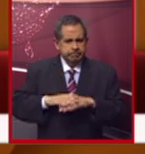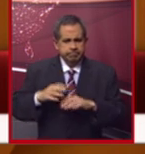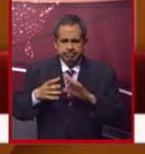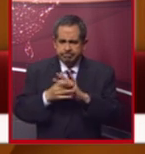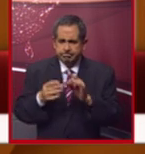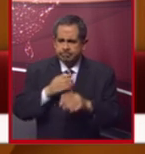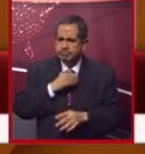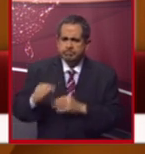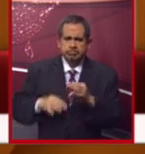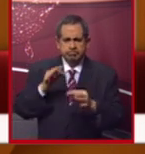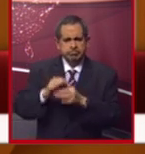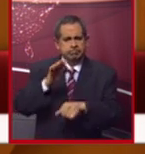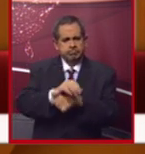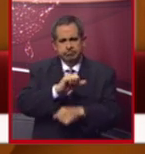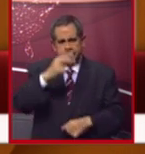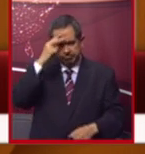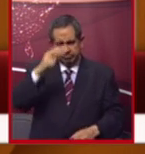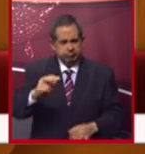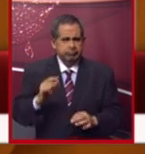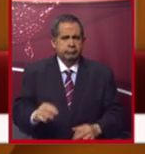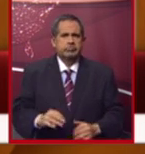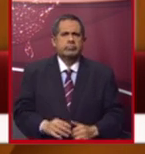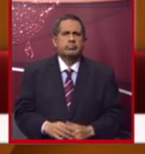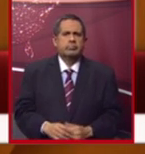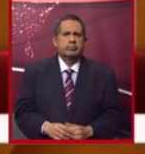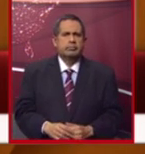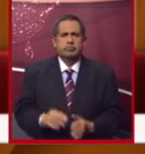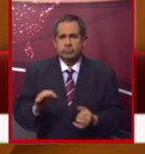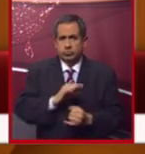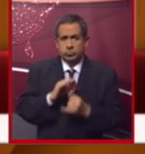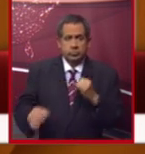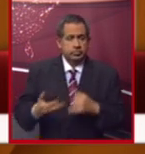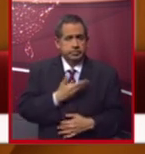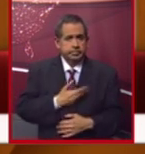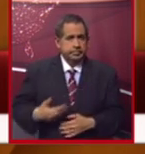para cumplirle a México. Bueno, finalmente el presidente de la mesa directiva del Senado